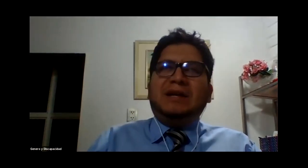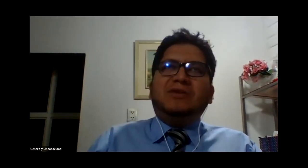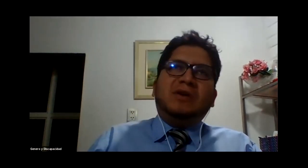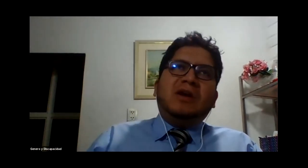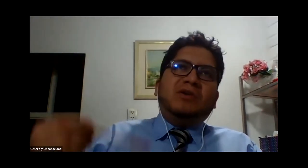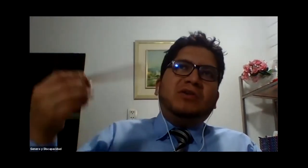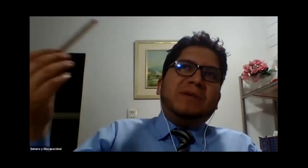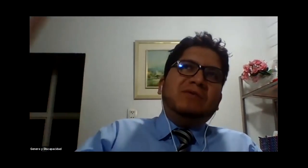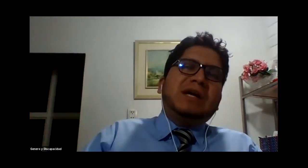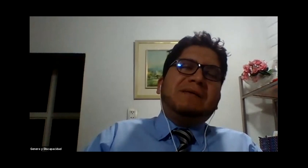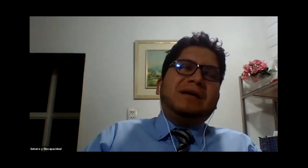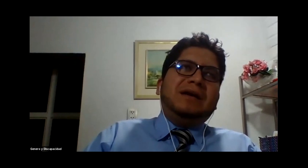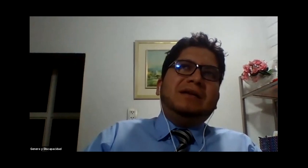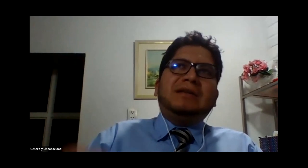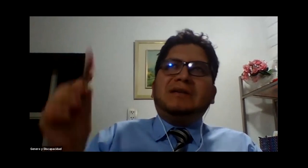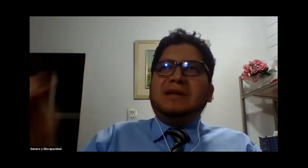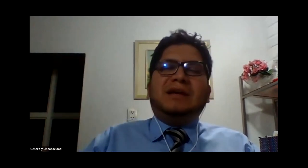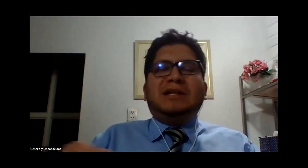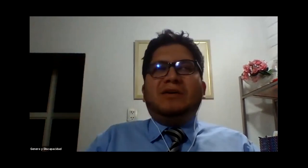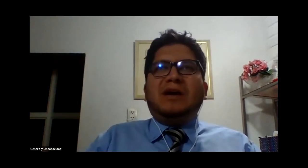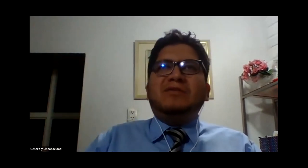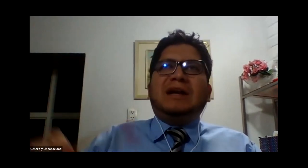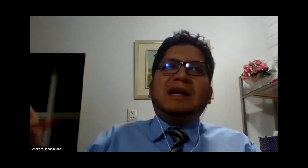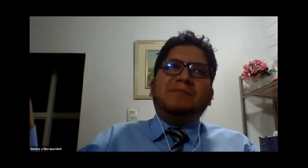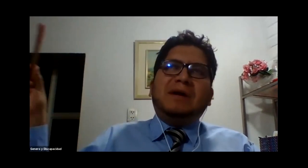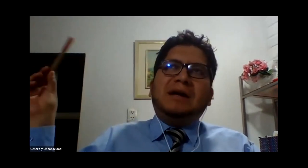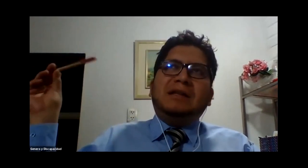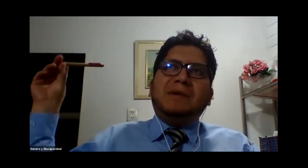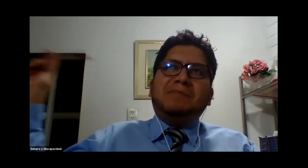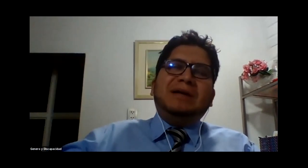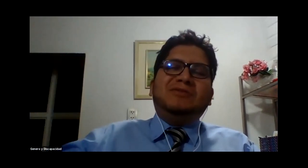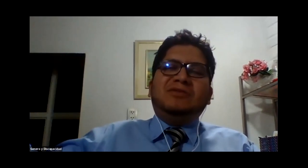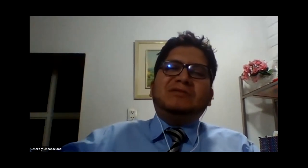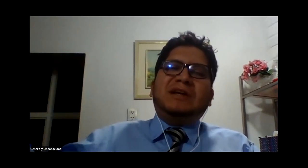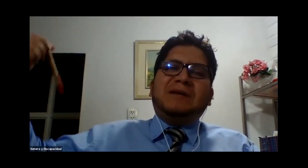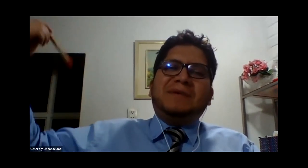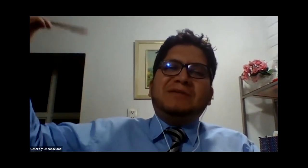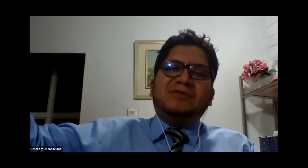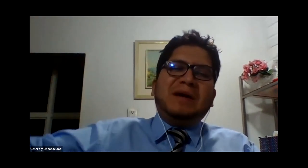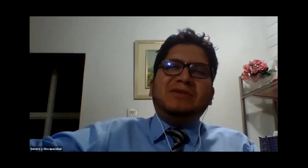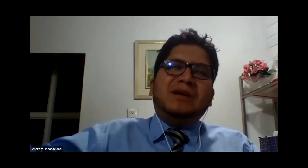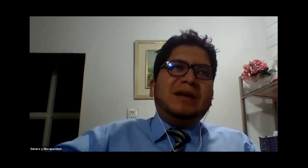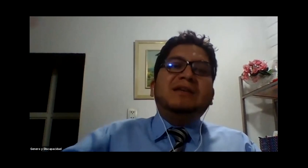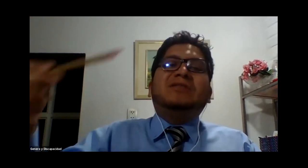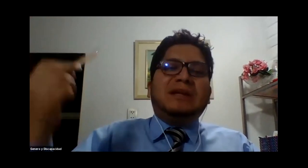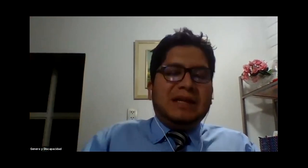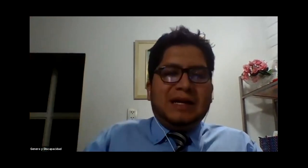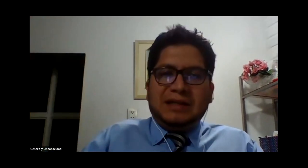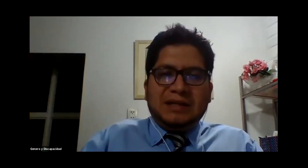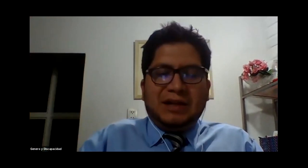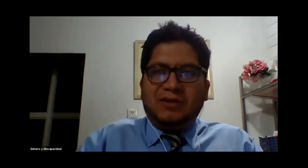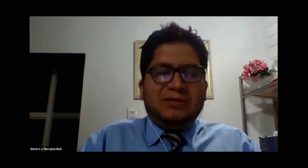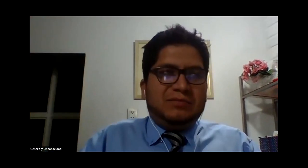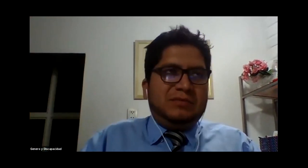judicial no cuando le preguntaba ensalce de qué trabajo hay una rampa en el primer patio y una rampa segundo patio y eso es genial